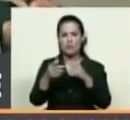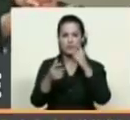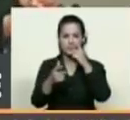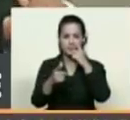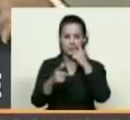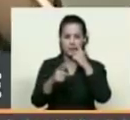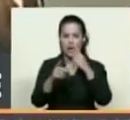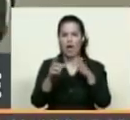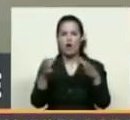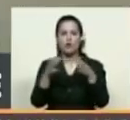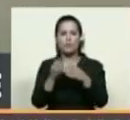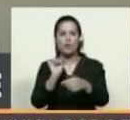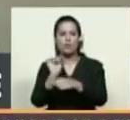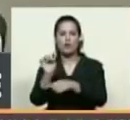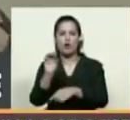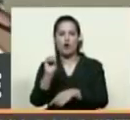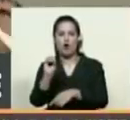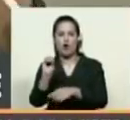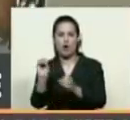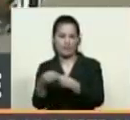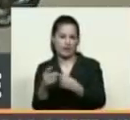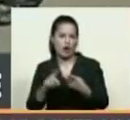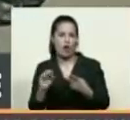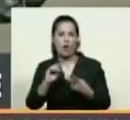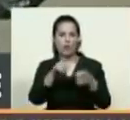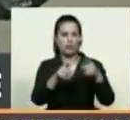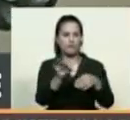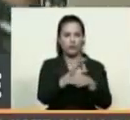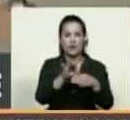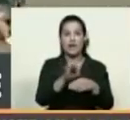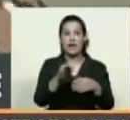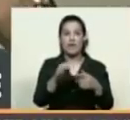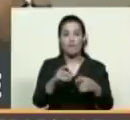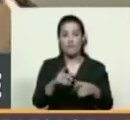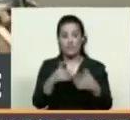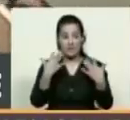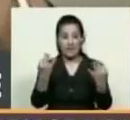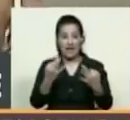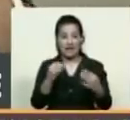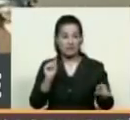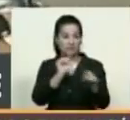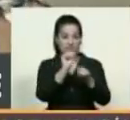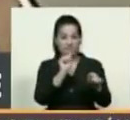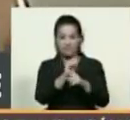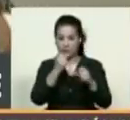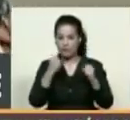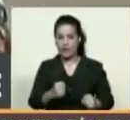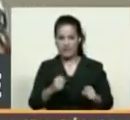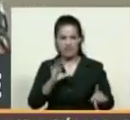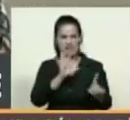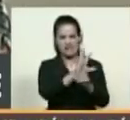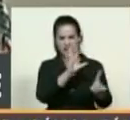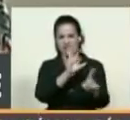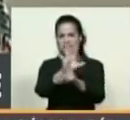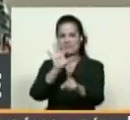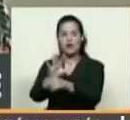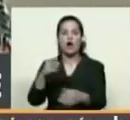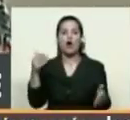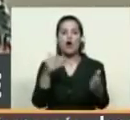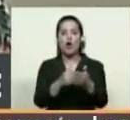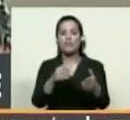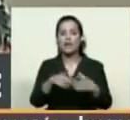alguna ORE o algunos funcionarios. Esto fueron ataques sistemáticos y masivos a centros